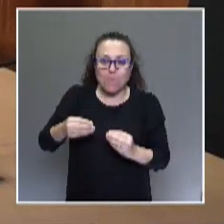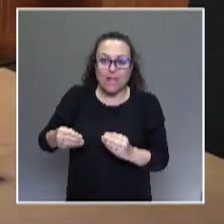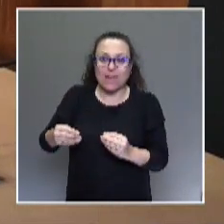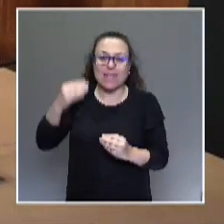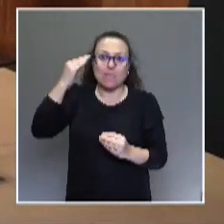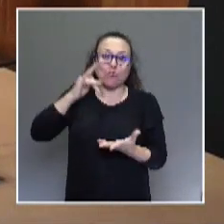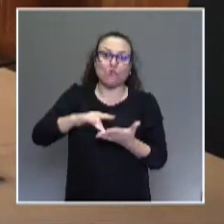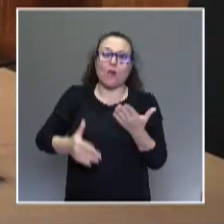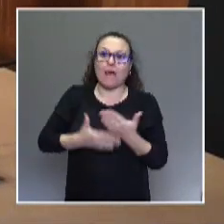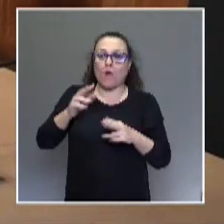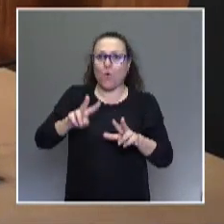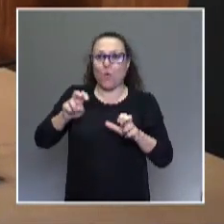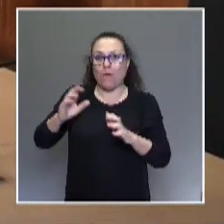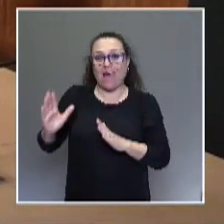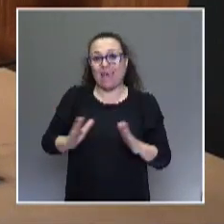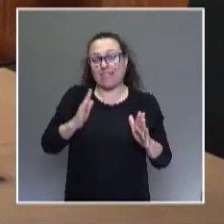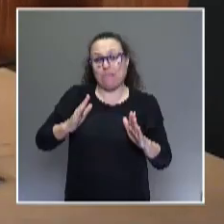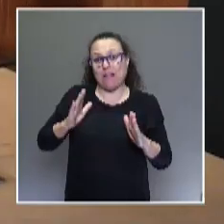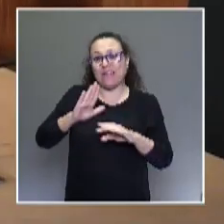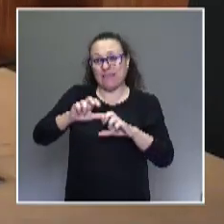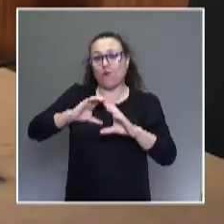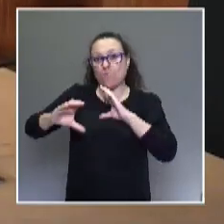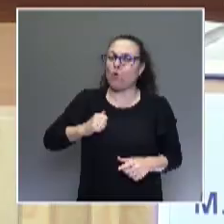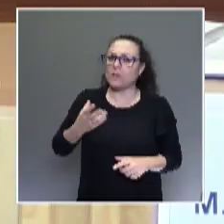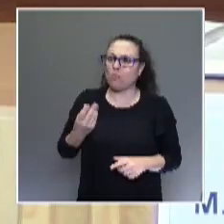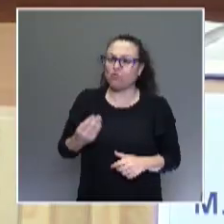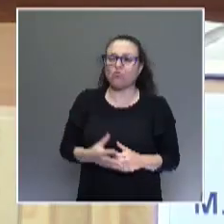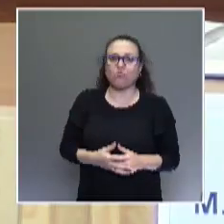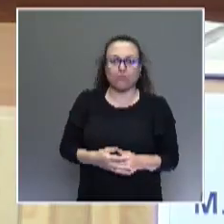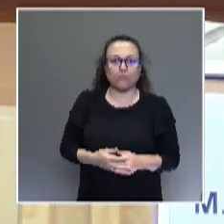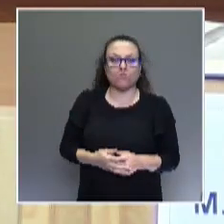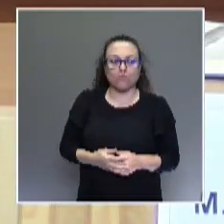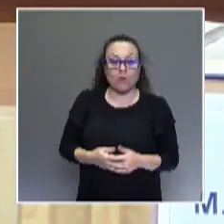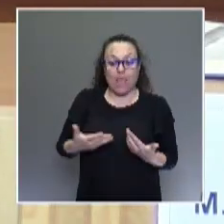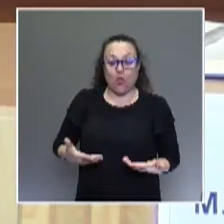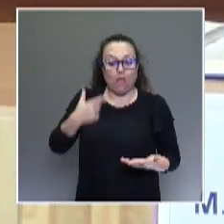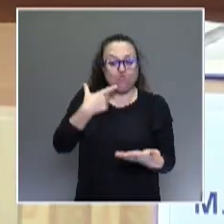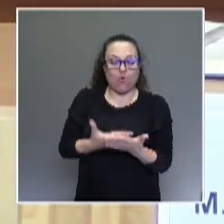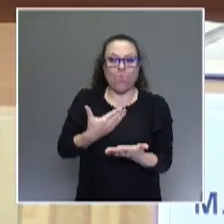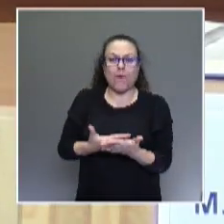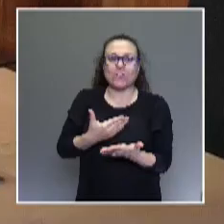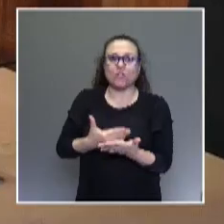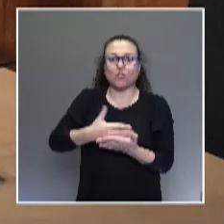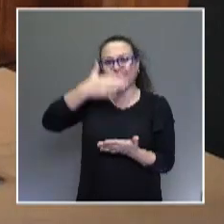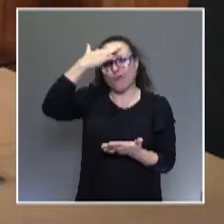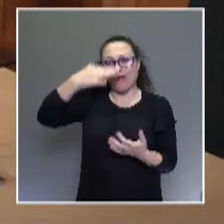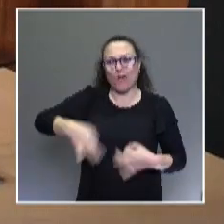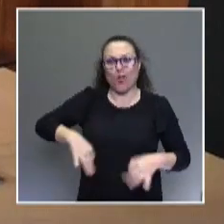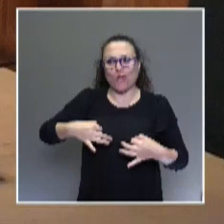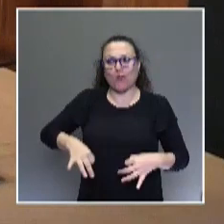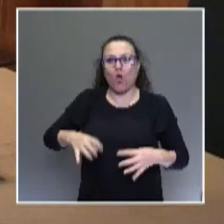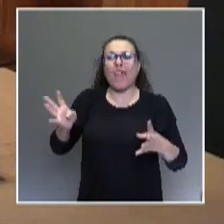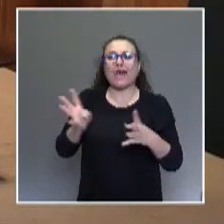el inicio de una nueva etapa en la comunicación tributaria eh Ahora el documento eh tiene una lógica tiene una